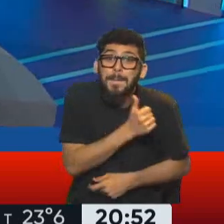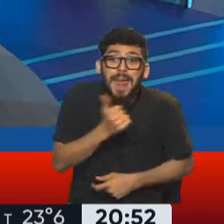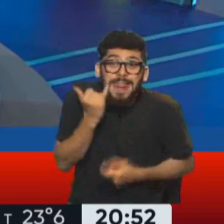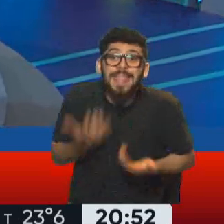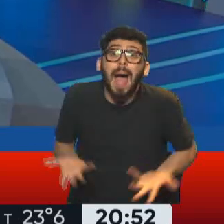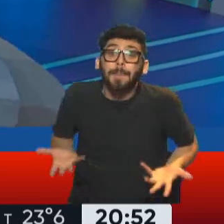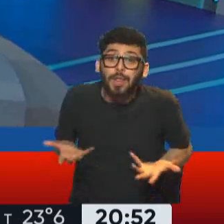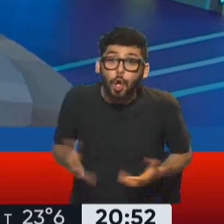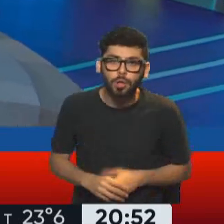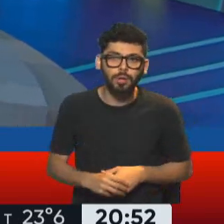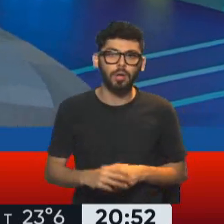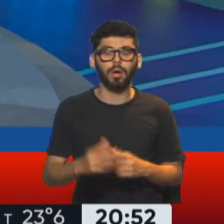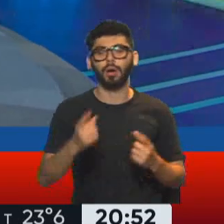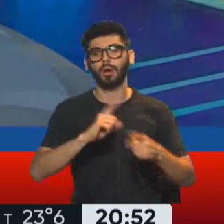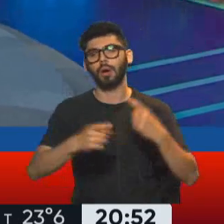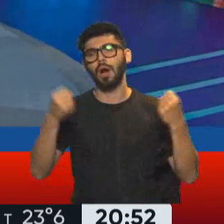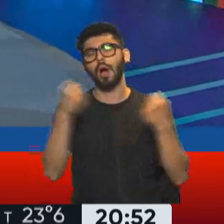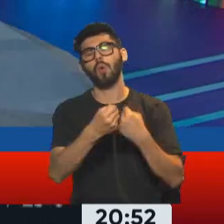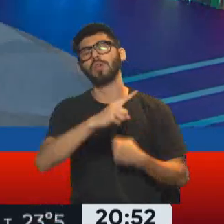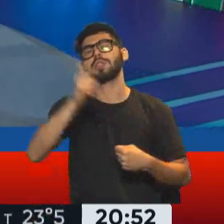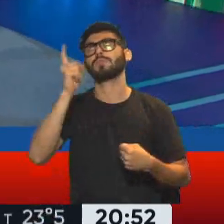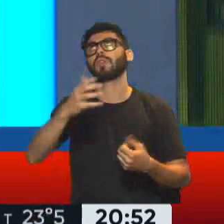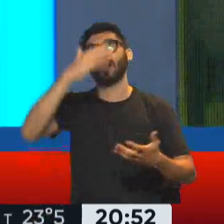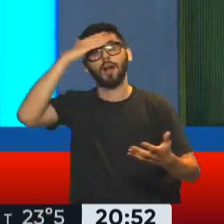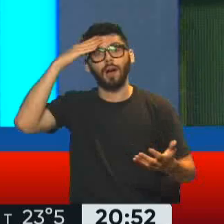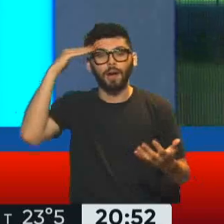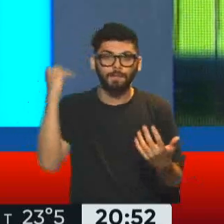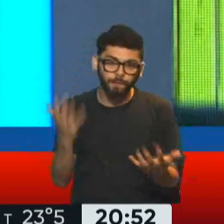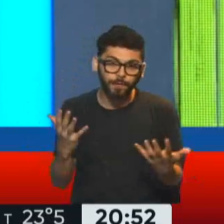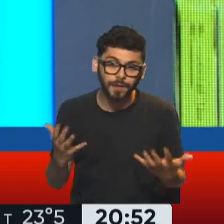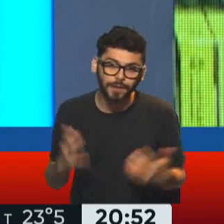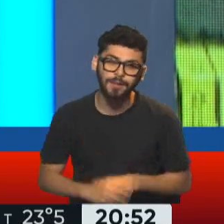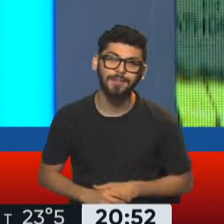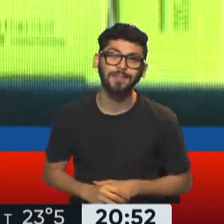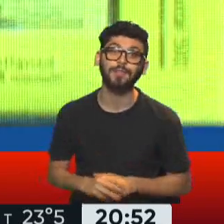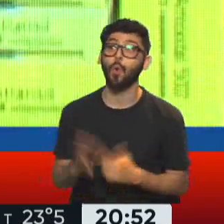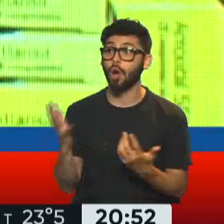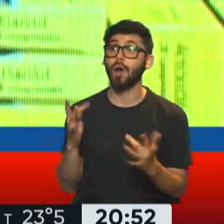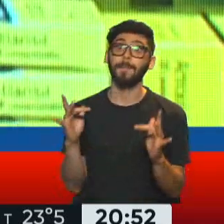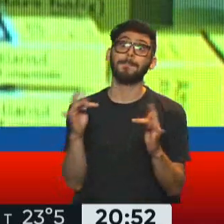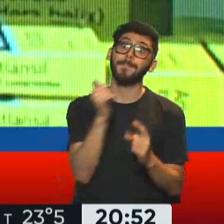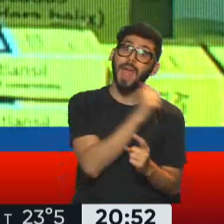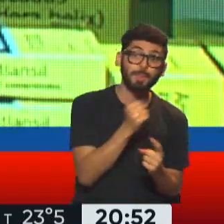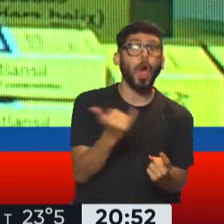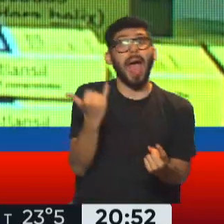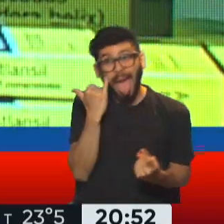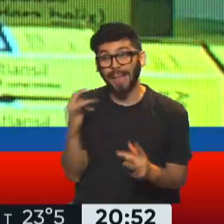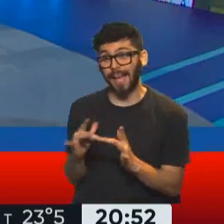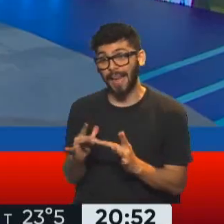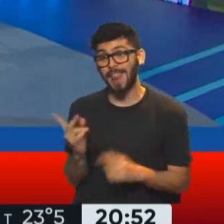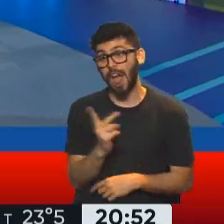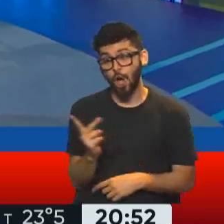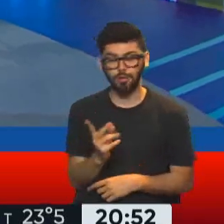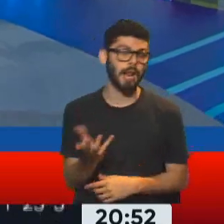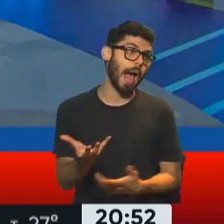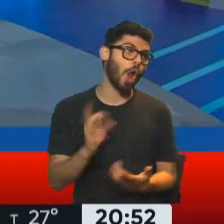estar totalmente de comparaciones acuerdo igual, con vos. Qué pero no, las maravilla. comparaciones Estoy- para mí barbaridad, no son totalmente de Medicamentos acuerdo. e internet, en Totalmente de acuerdo. realidad, ¿no? No, sí, para mí no se puede